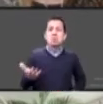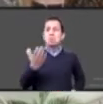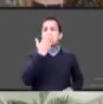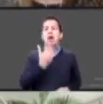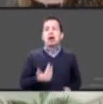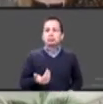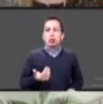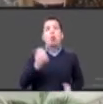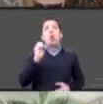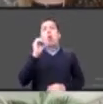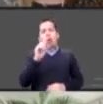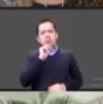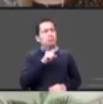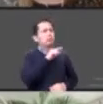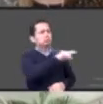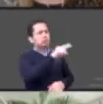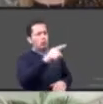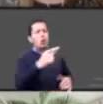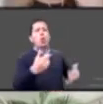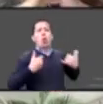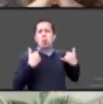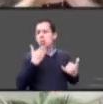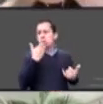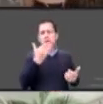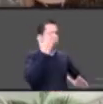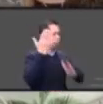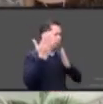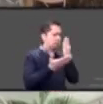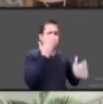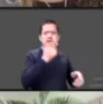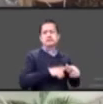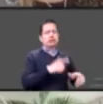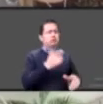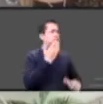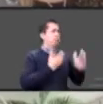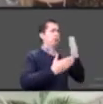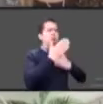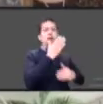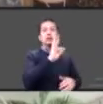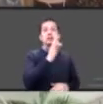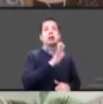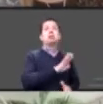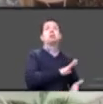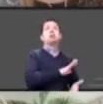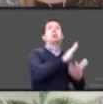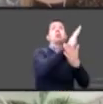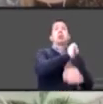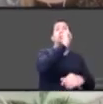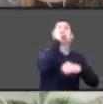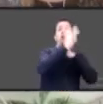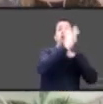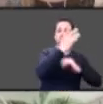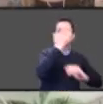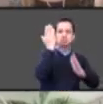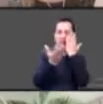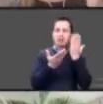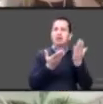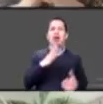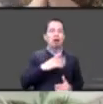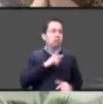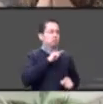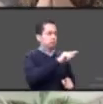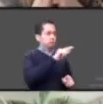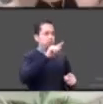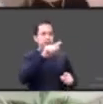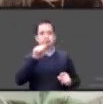puede seguir y estudiar un doctorado fuera del país. Es tan amplia ese rango y hay que entenderlo así. Hablar de juventudes